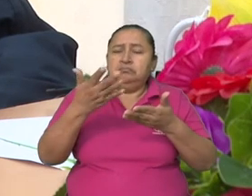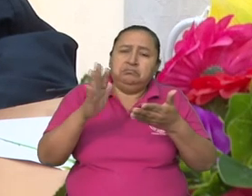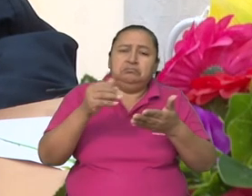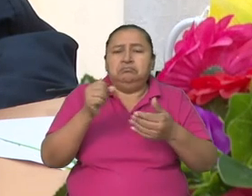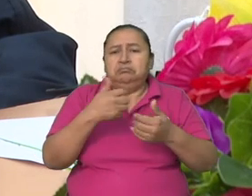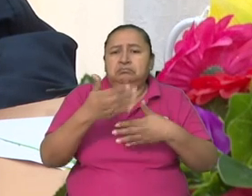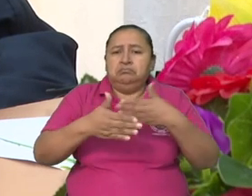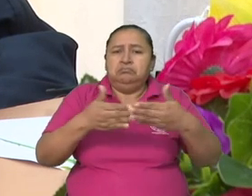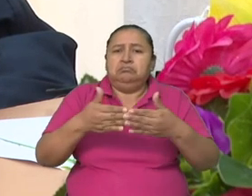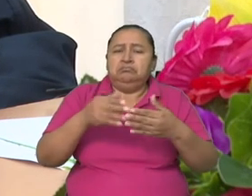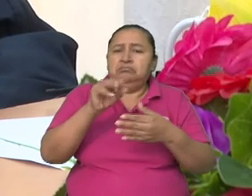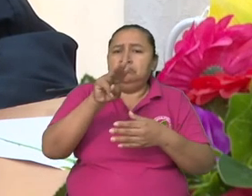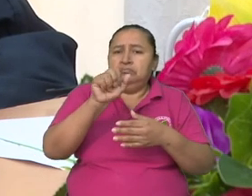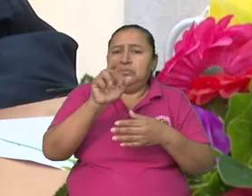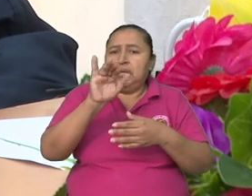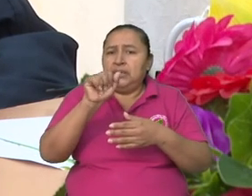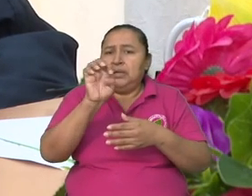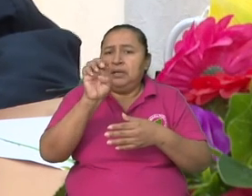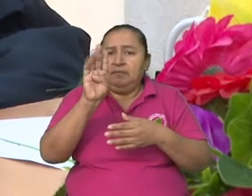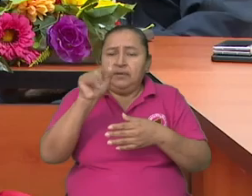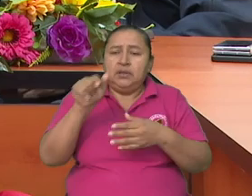la María Elba y la compañera.